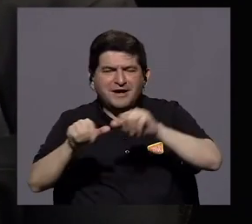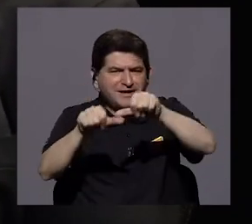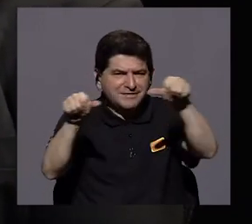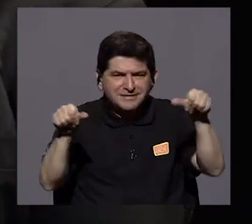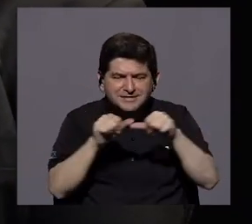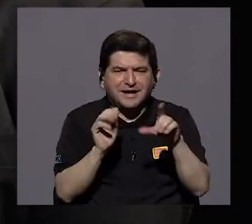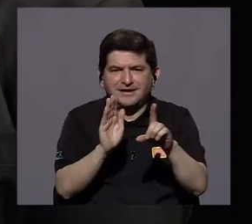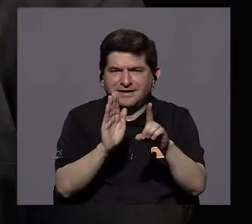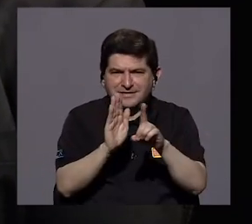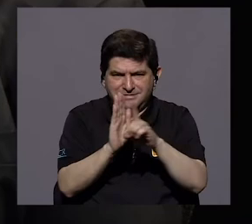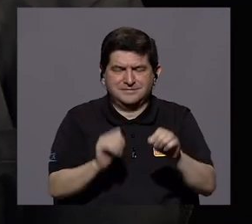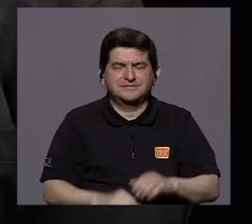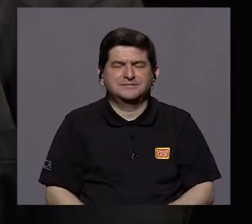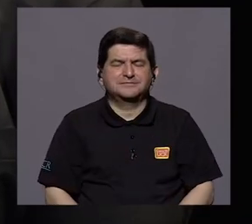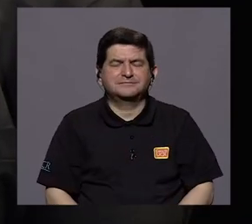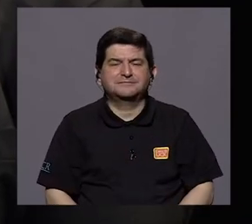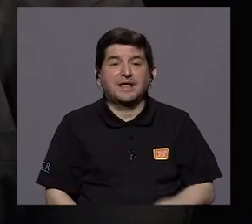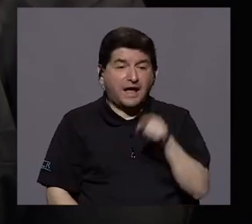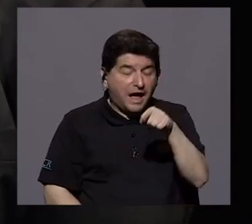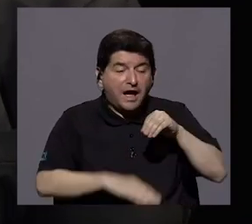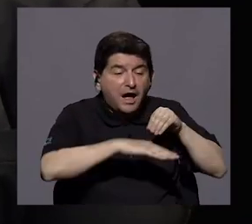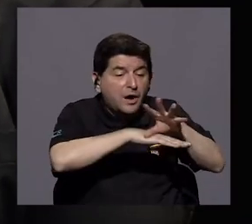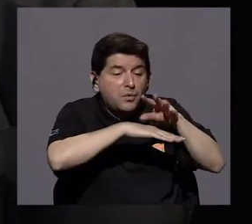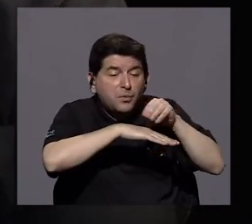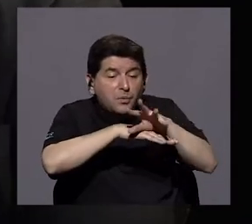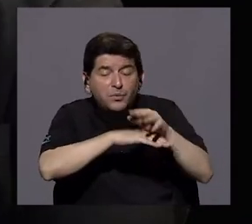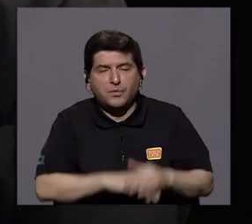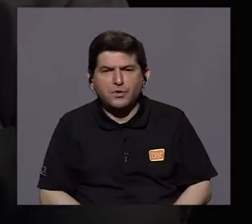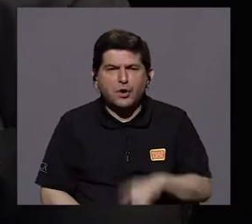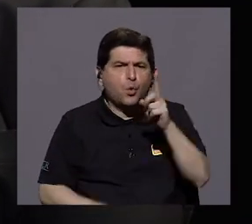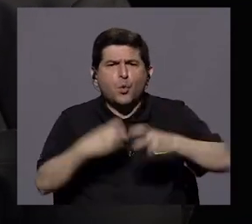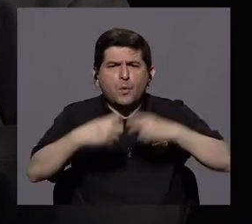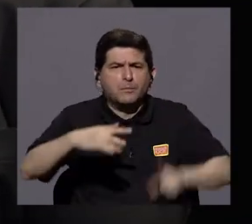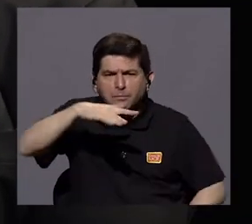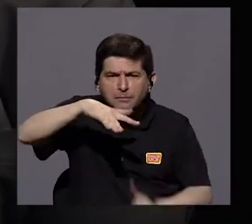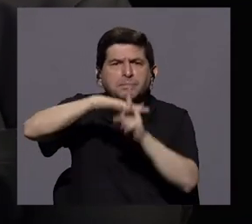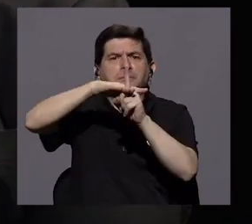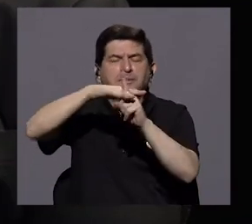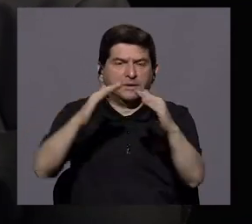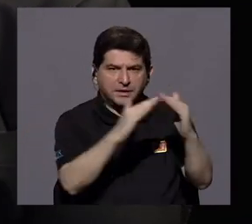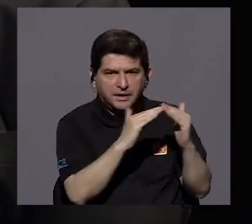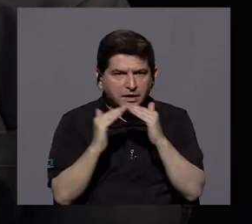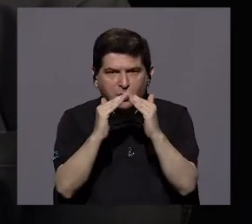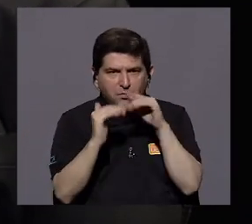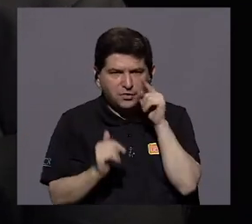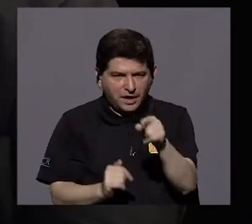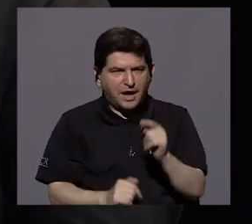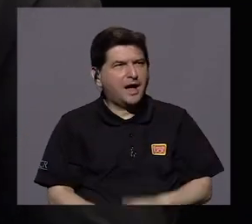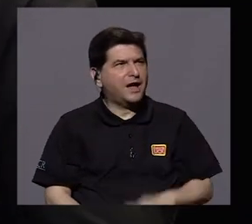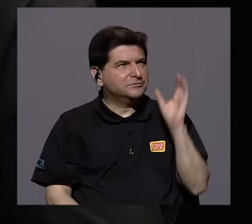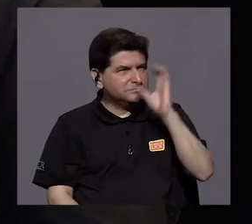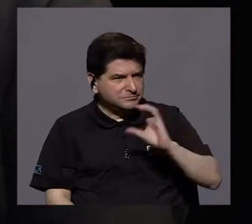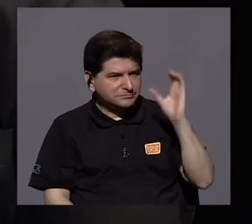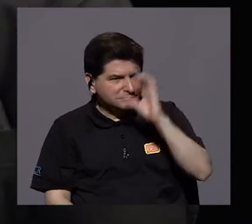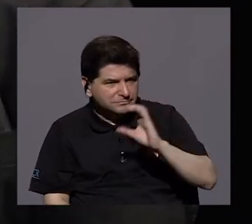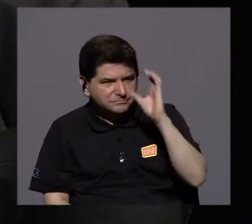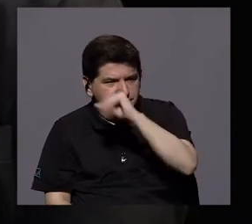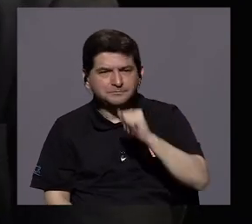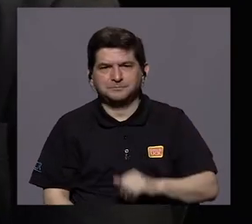entre otros. Y a ellos se les orienta. Cuando se les presenta algún problema en la comunidad, ellos son